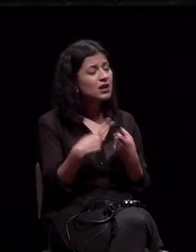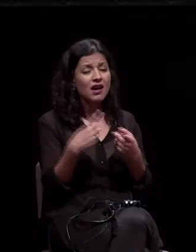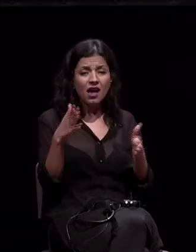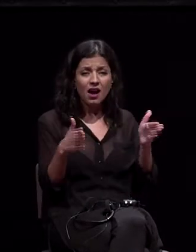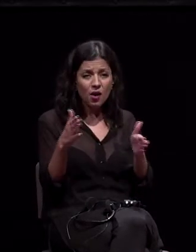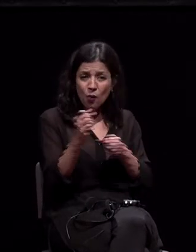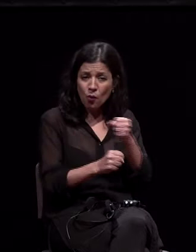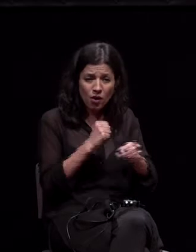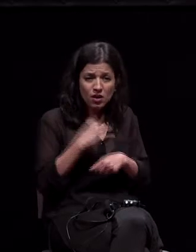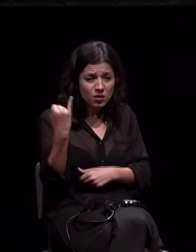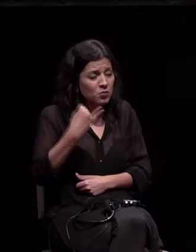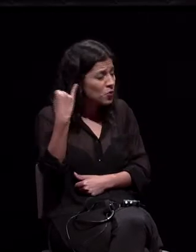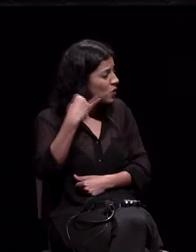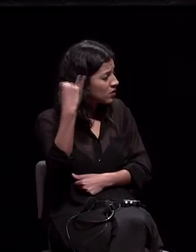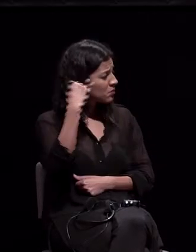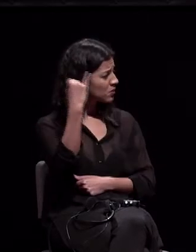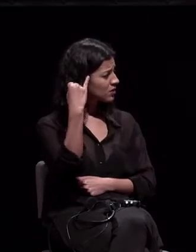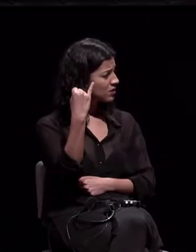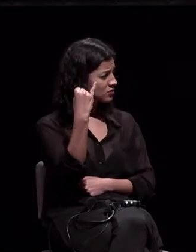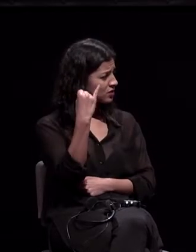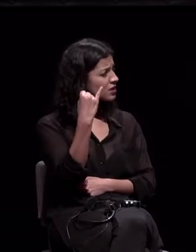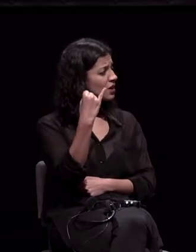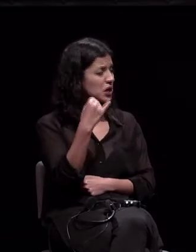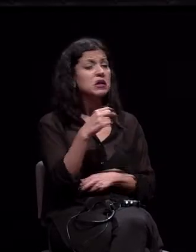importantes, no solo a